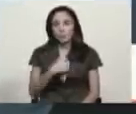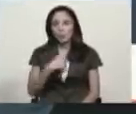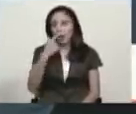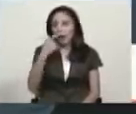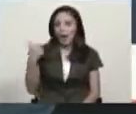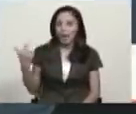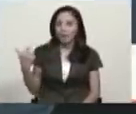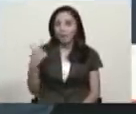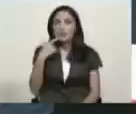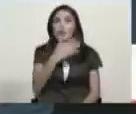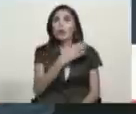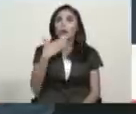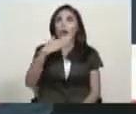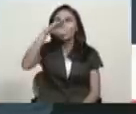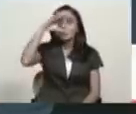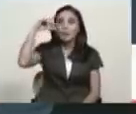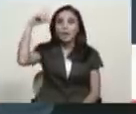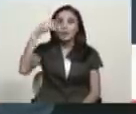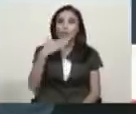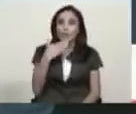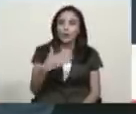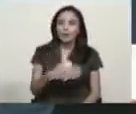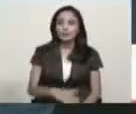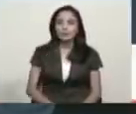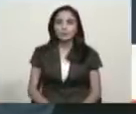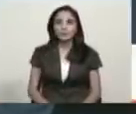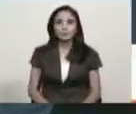y le agradezco a Dios por esto,